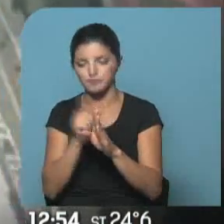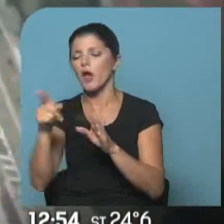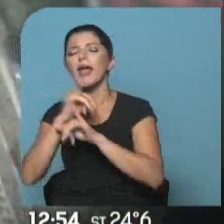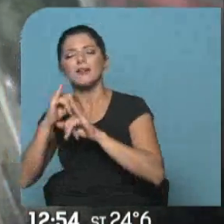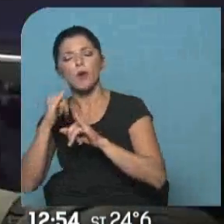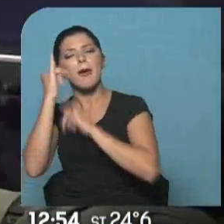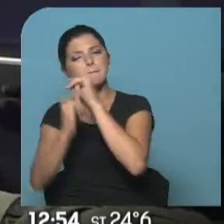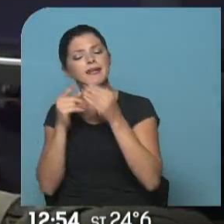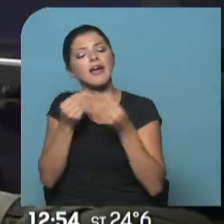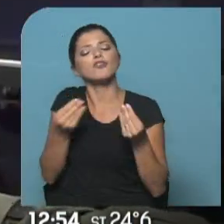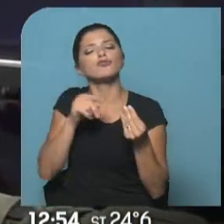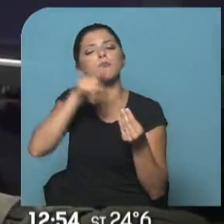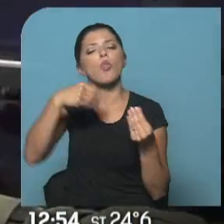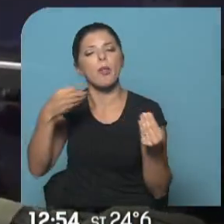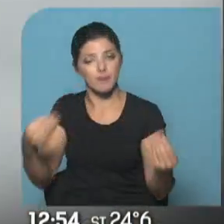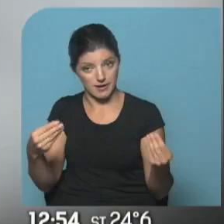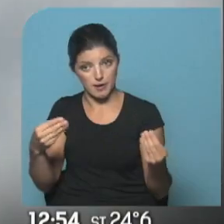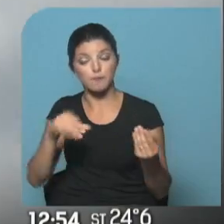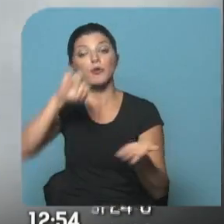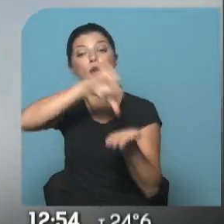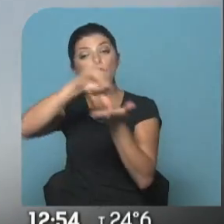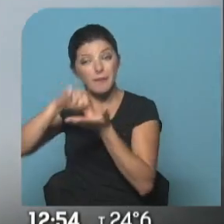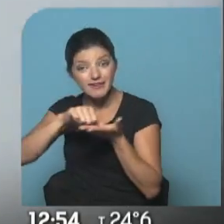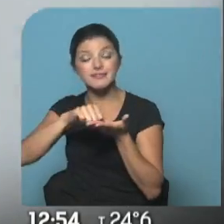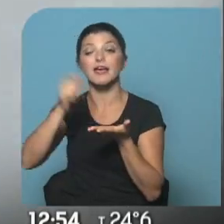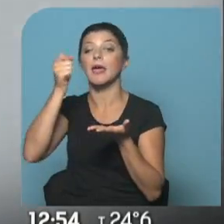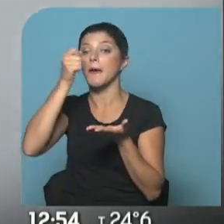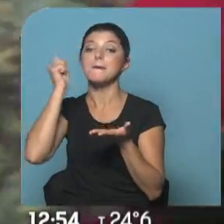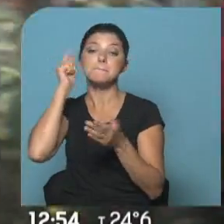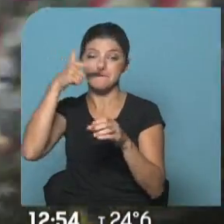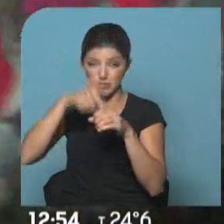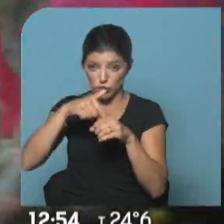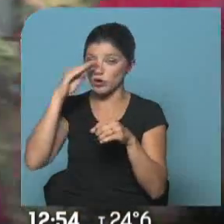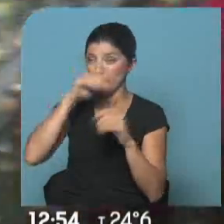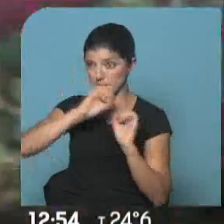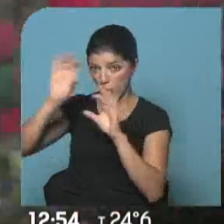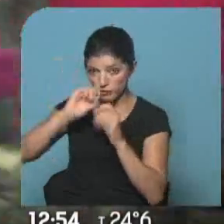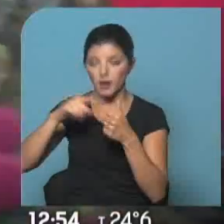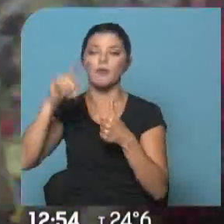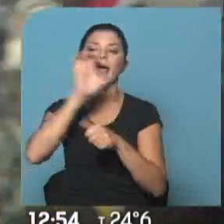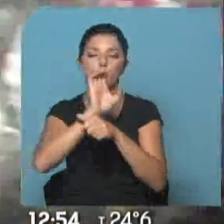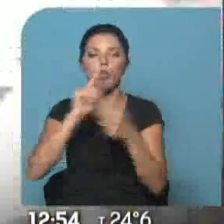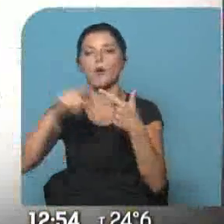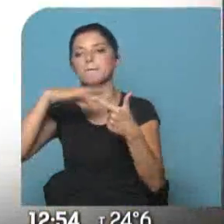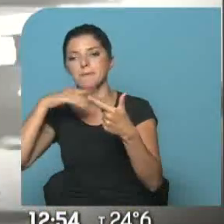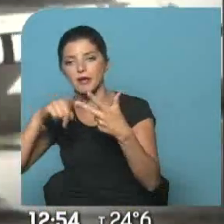caída regional se debe a recortes de gastos en los países exportadores de petróleo como Ecuador, México, Perú y